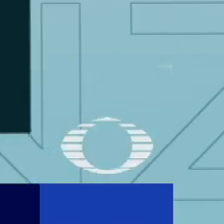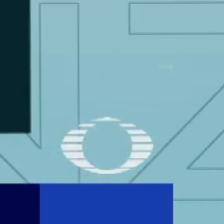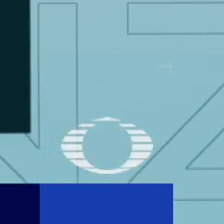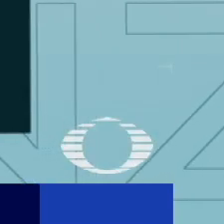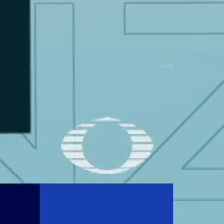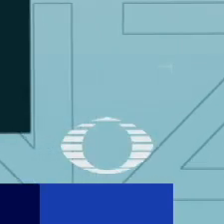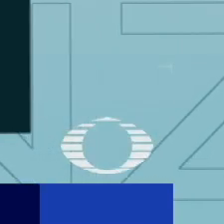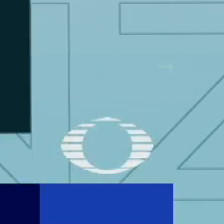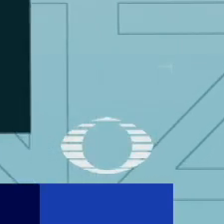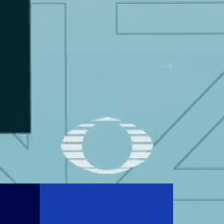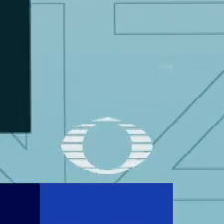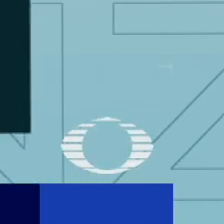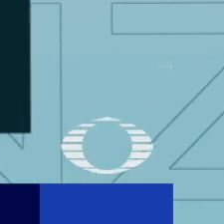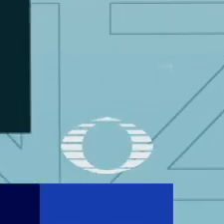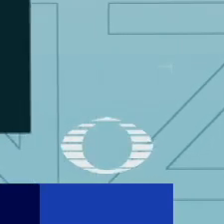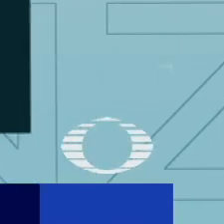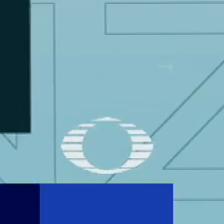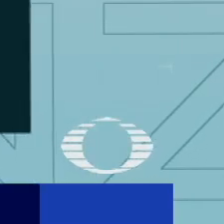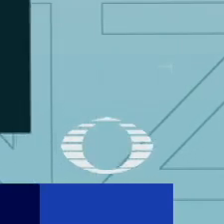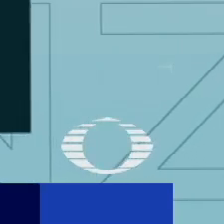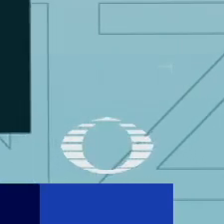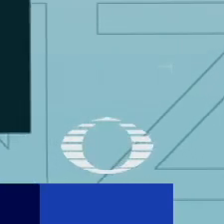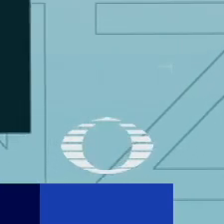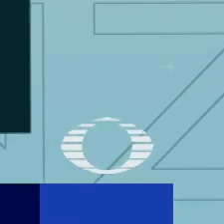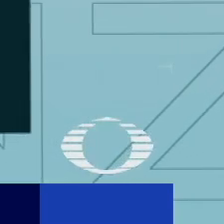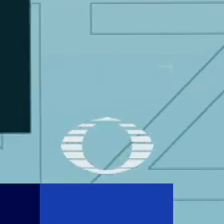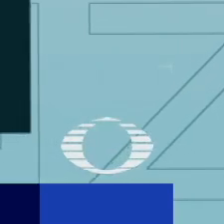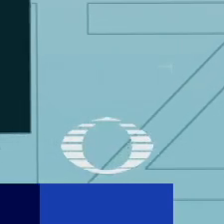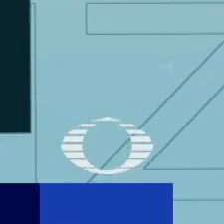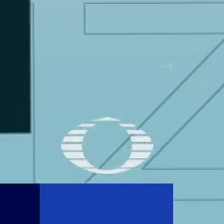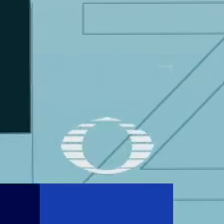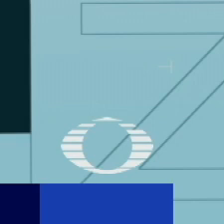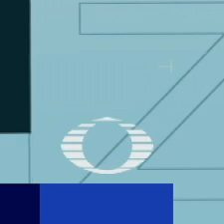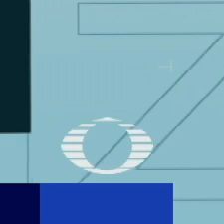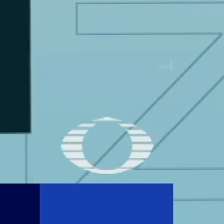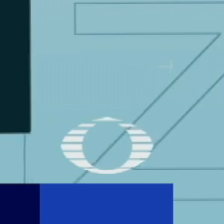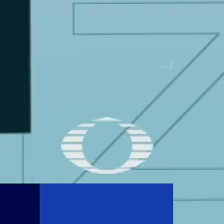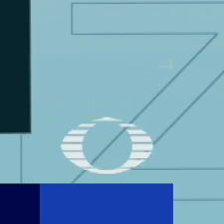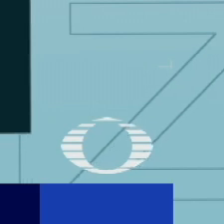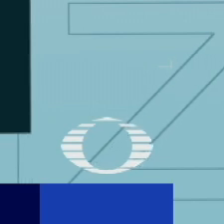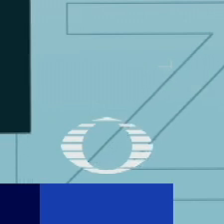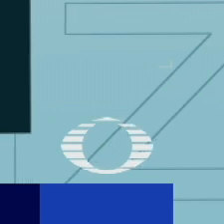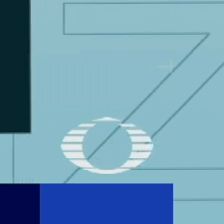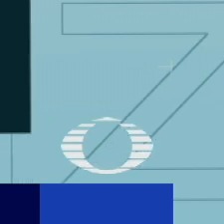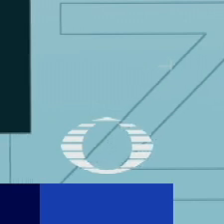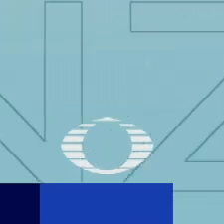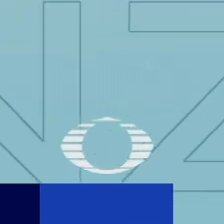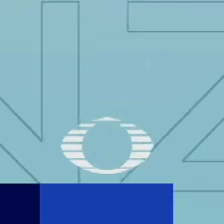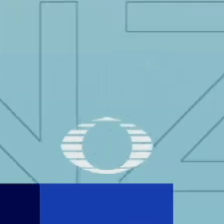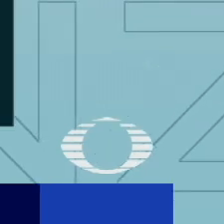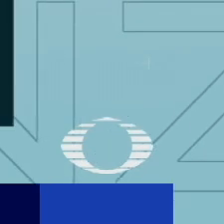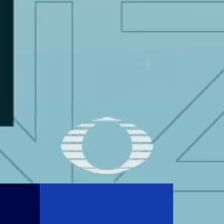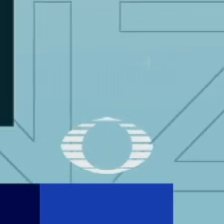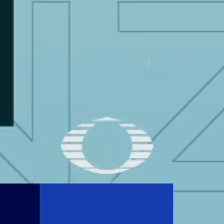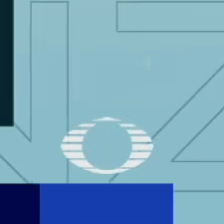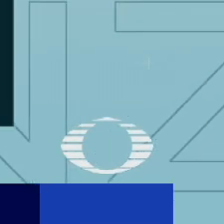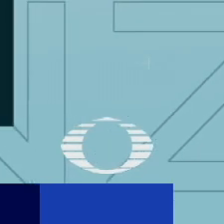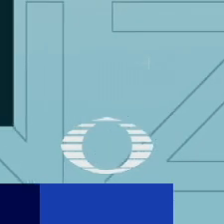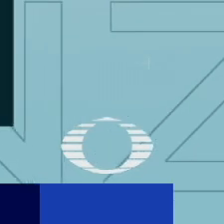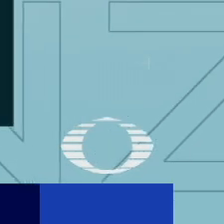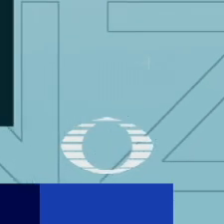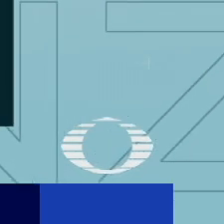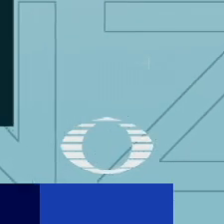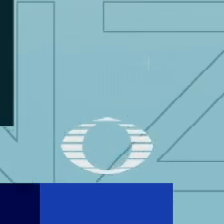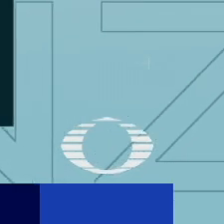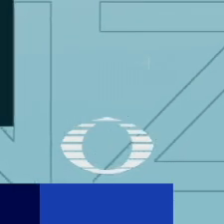de la Madre, el Callejón de la 10 a Norte, los andadores del exconvento de San Francisco, los hornos de